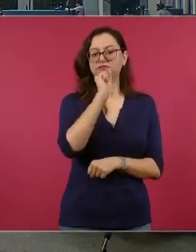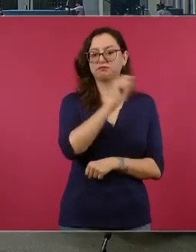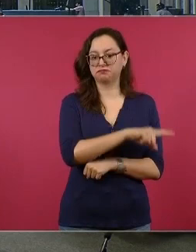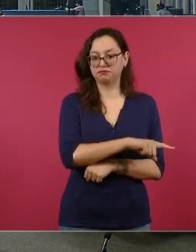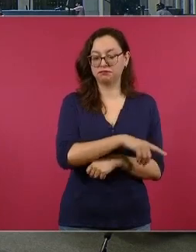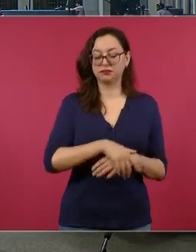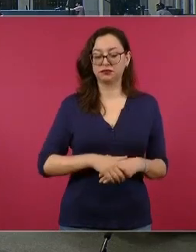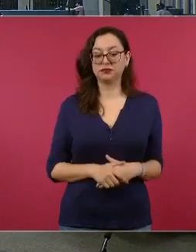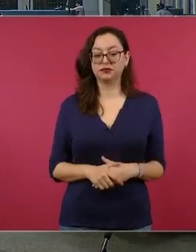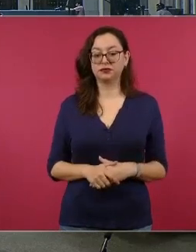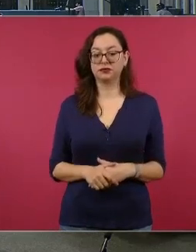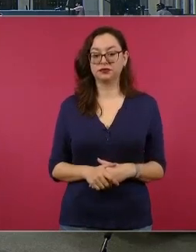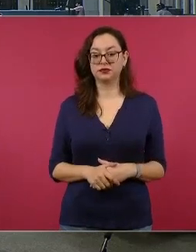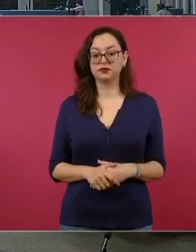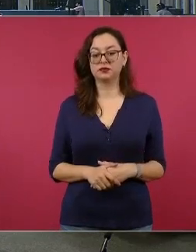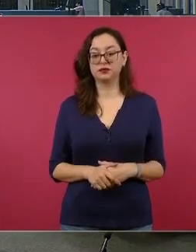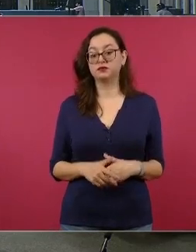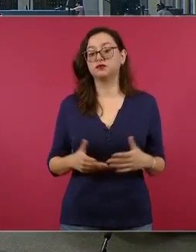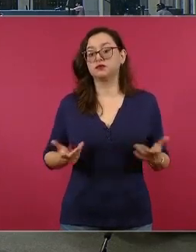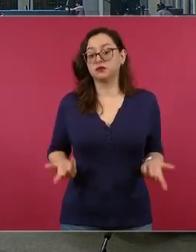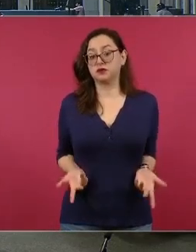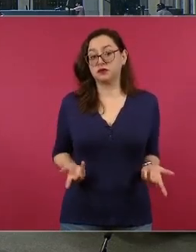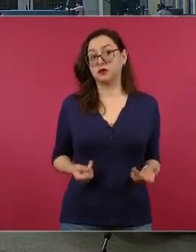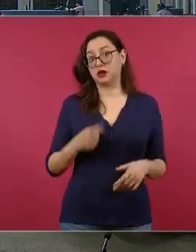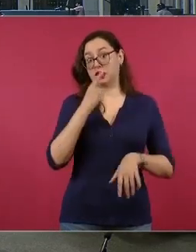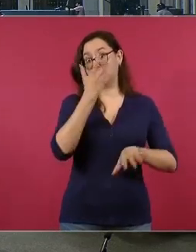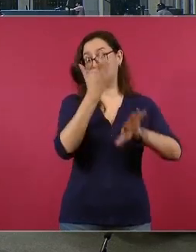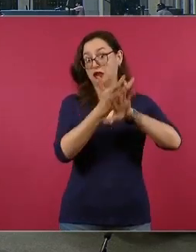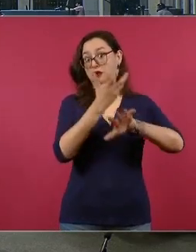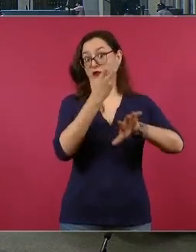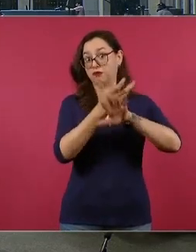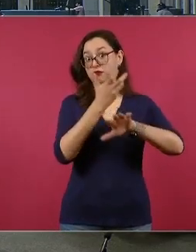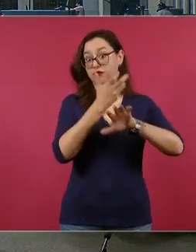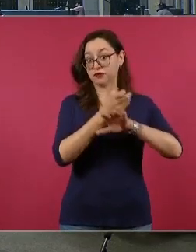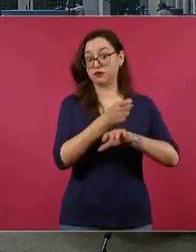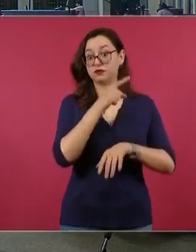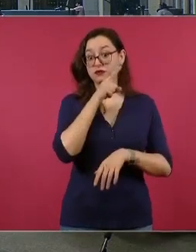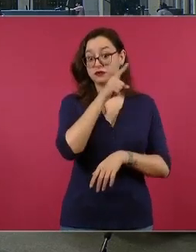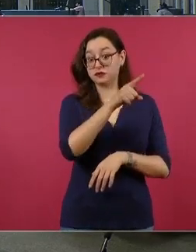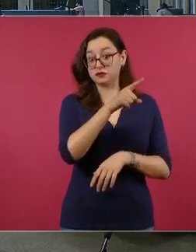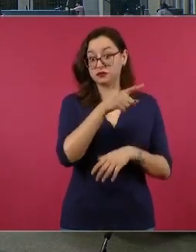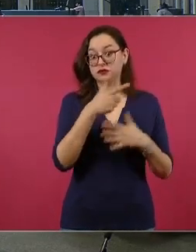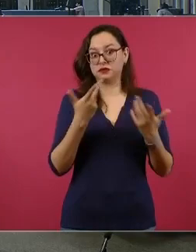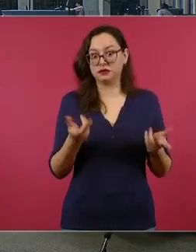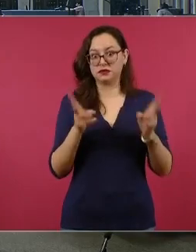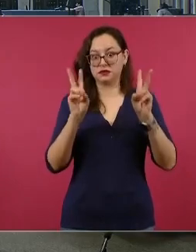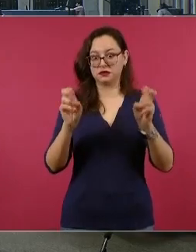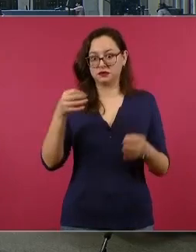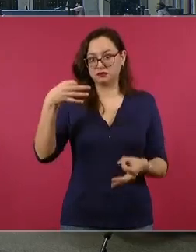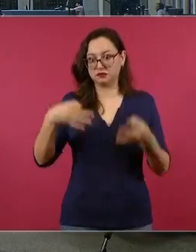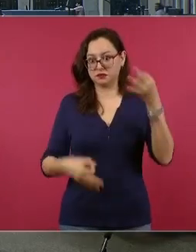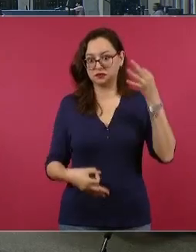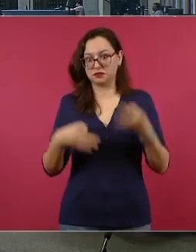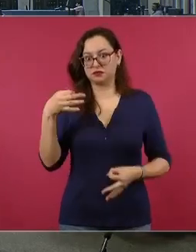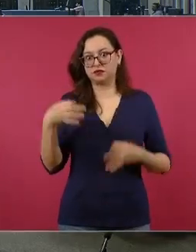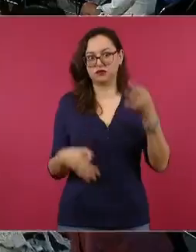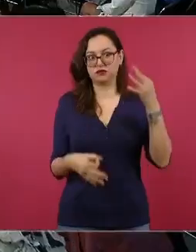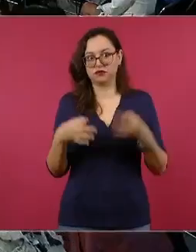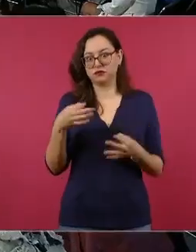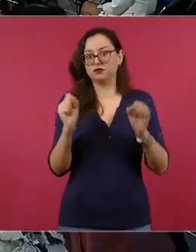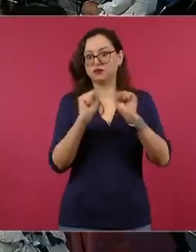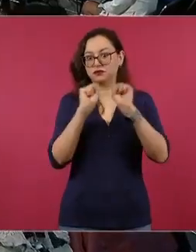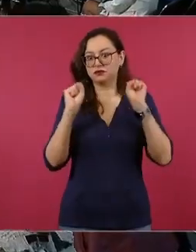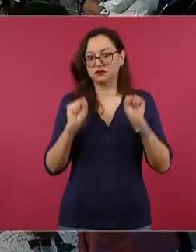una de las fortalezas del sistema norteamericano, una de las fortalezas económicas es precisamente su sistema de administración de justicia, ¿no? Y es